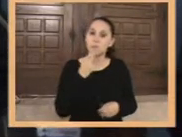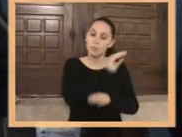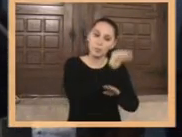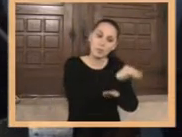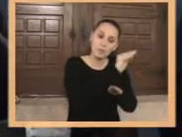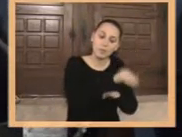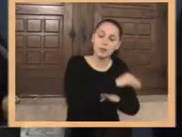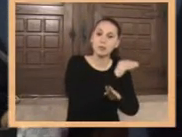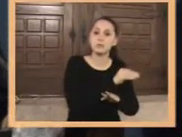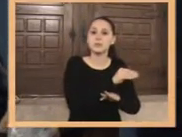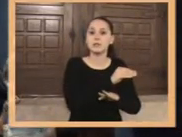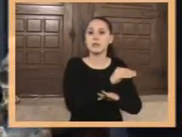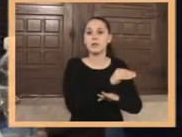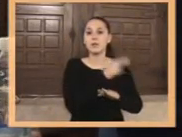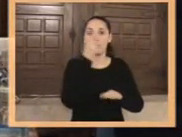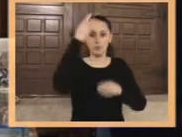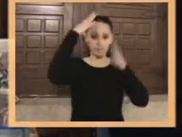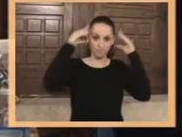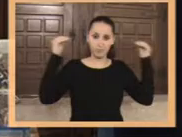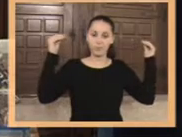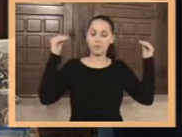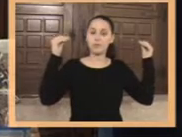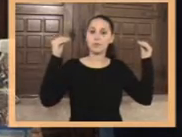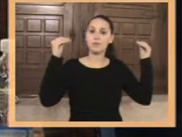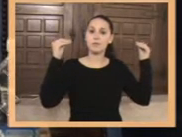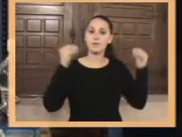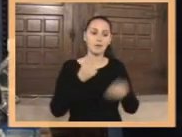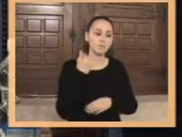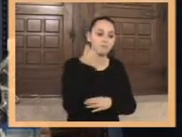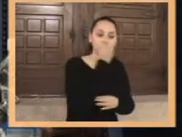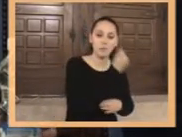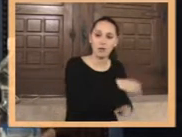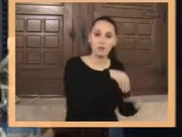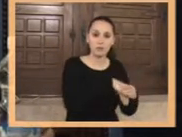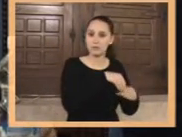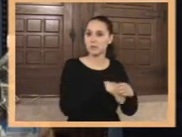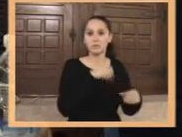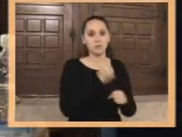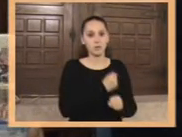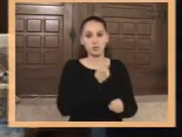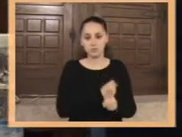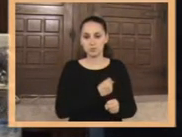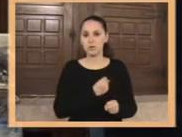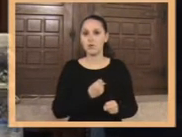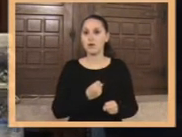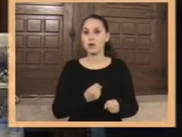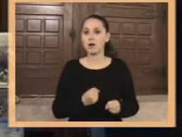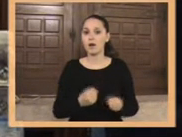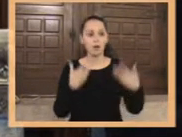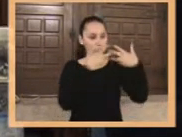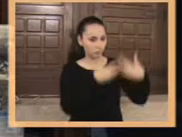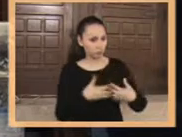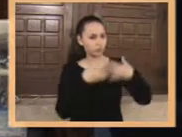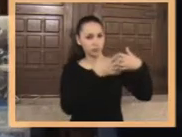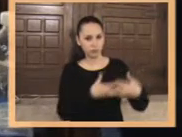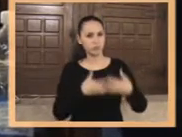la política con mayúsculas, porque en todo momento él defendió la convivencia de cada una de las ideologías. Y por